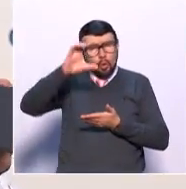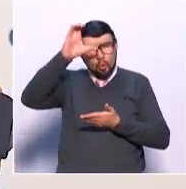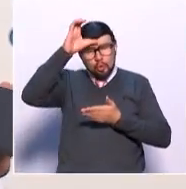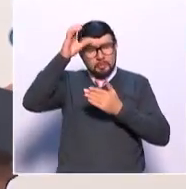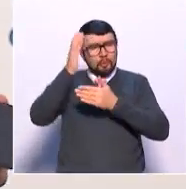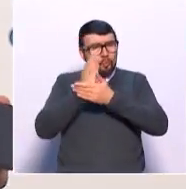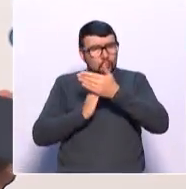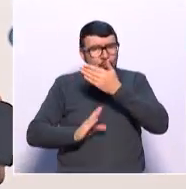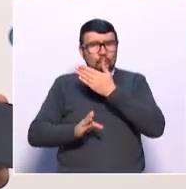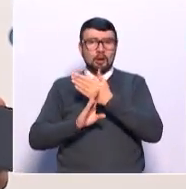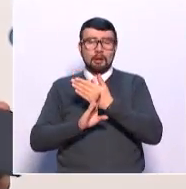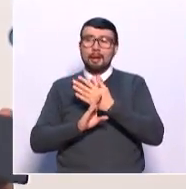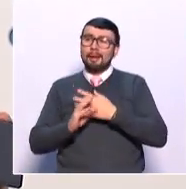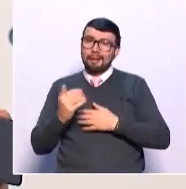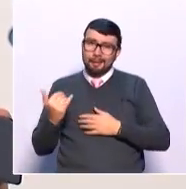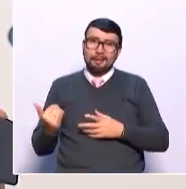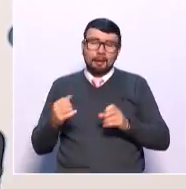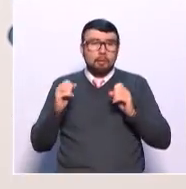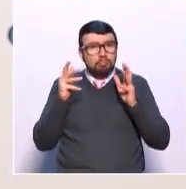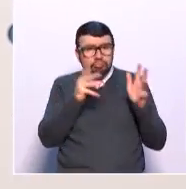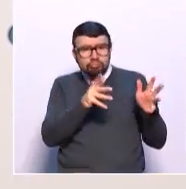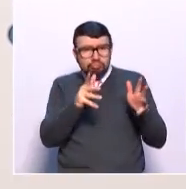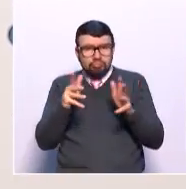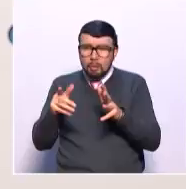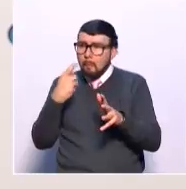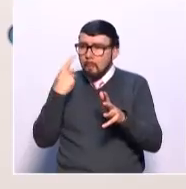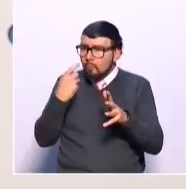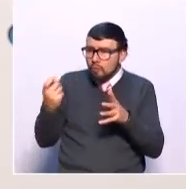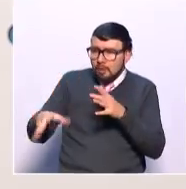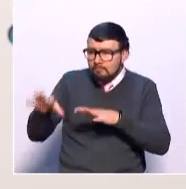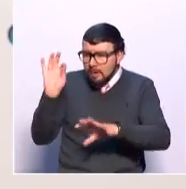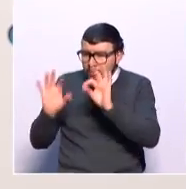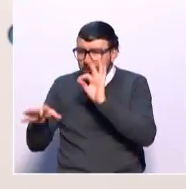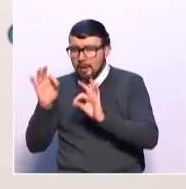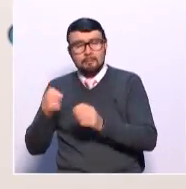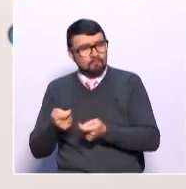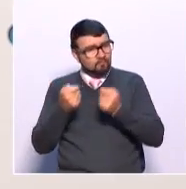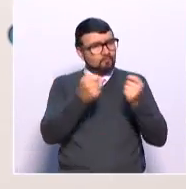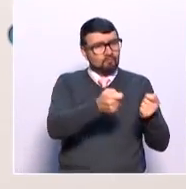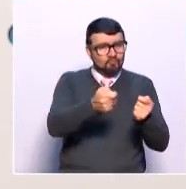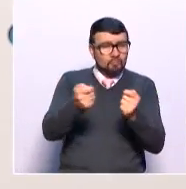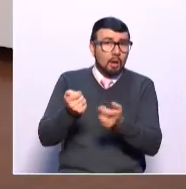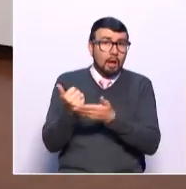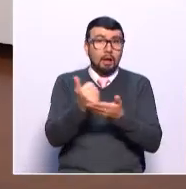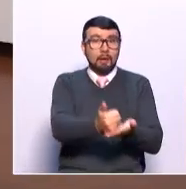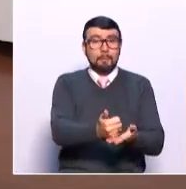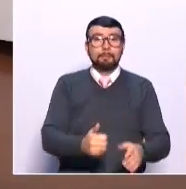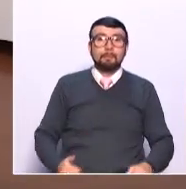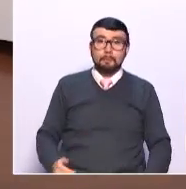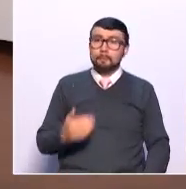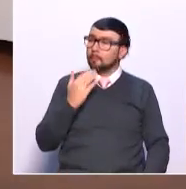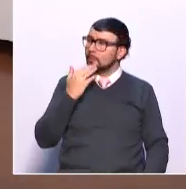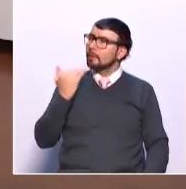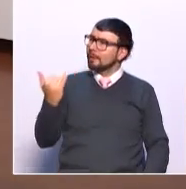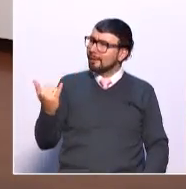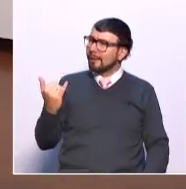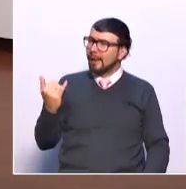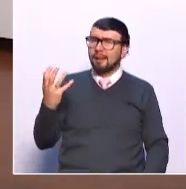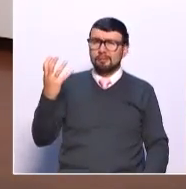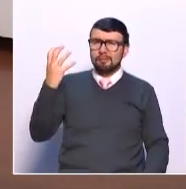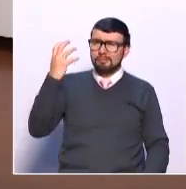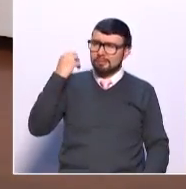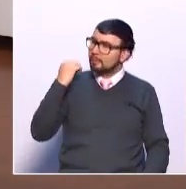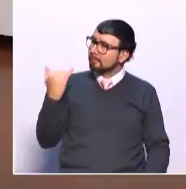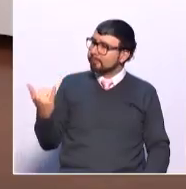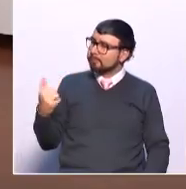darnos la oportunidad de buscar esas cosas para ponerlas en práctica hay una historia de vida y un caso clínico hay algo que sucedió